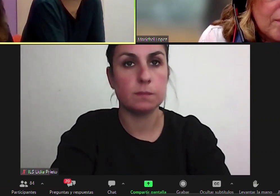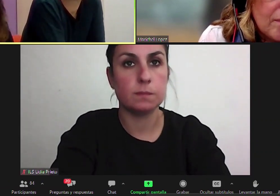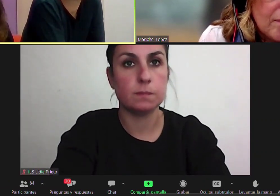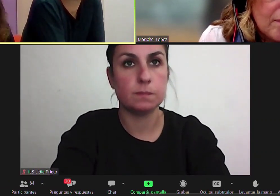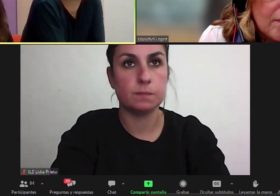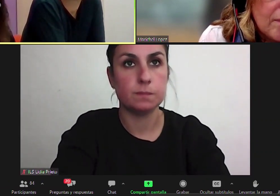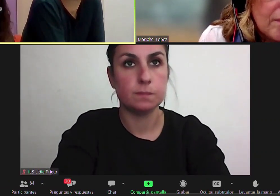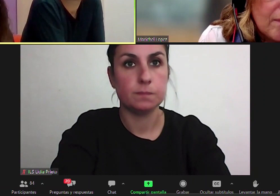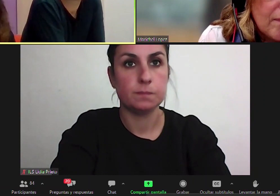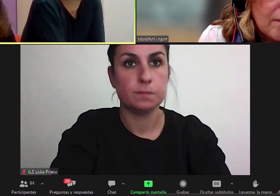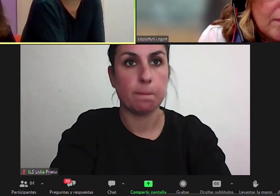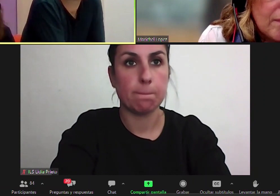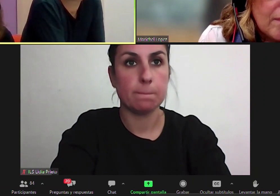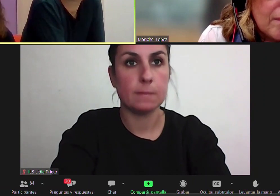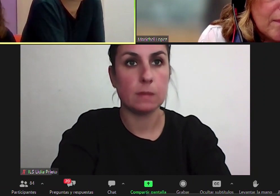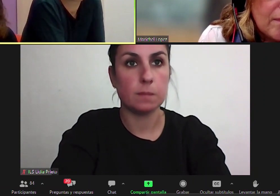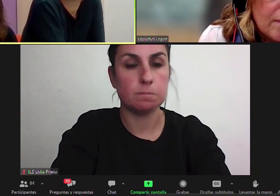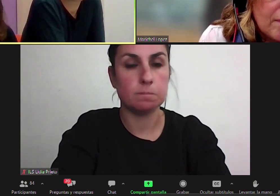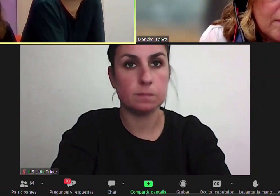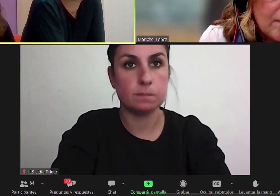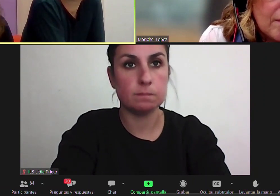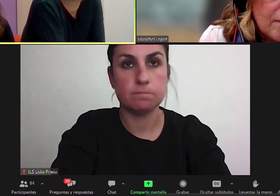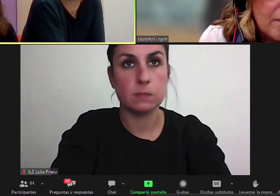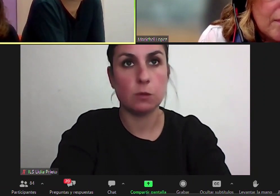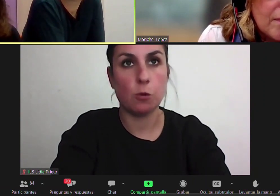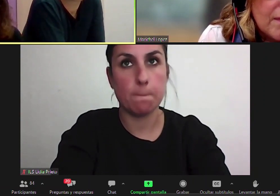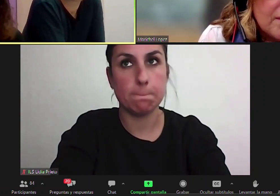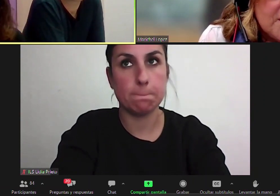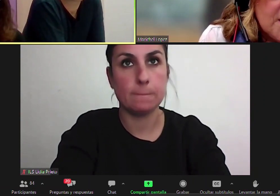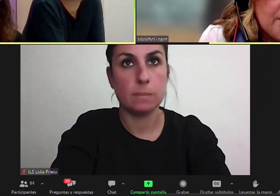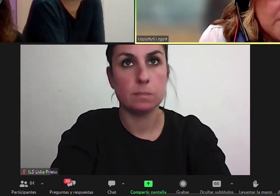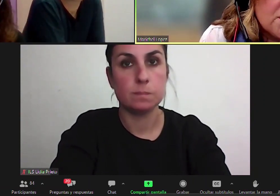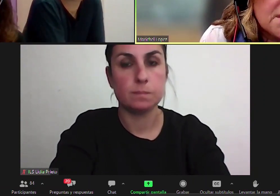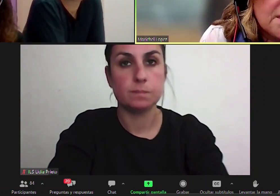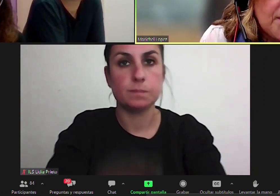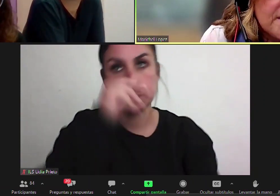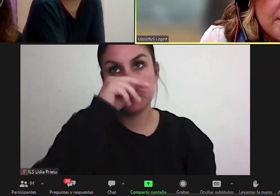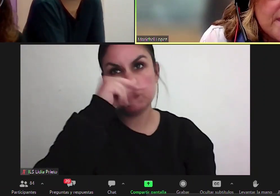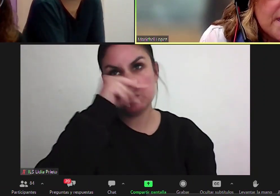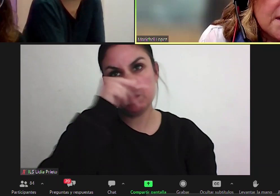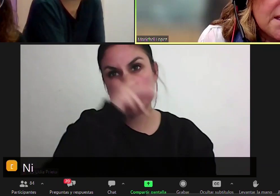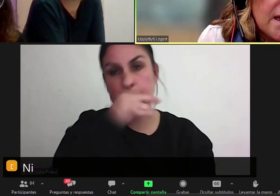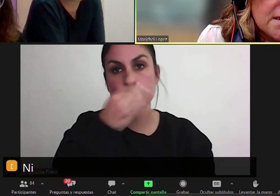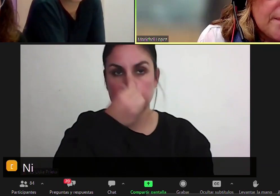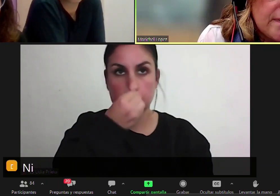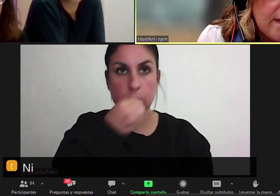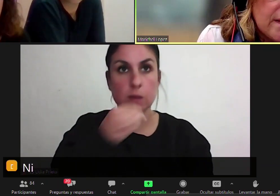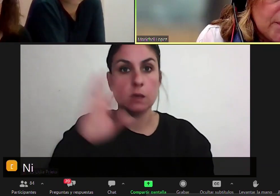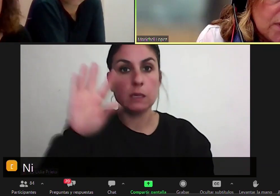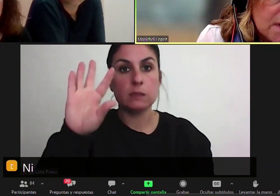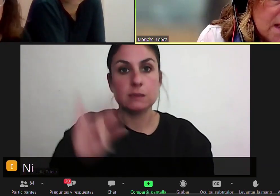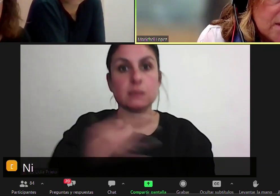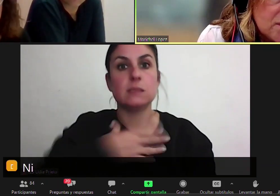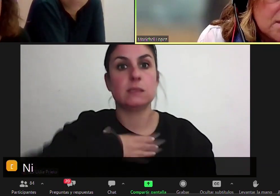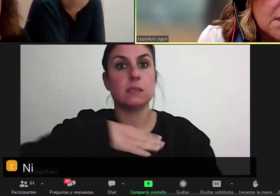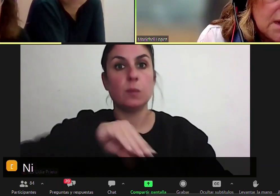podrías registrar de ninguna forma. Sí que se puede registrar la discapacidad del